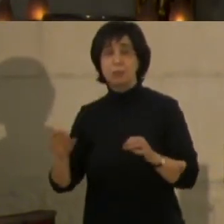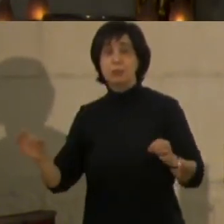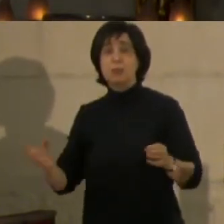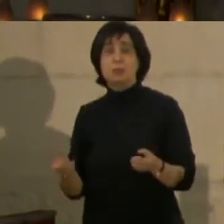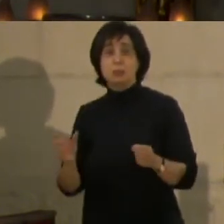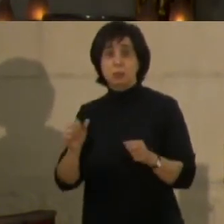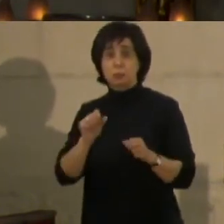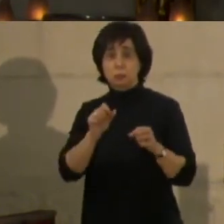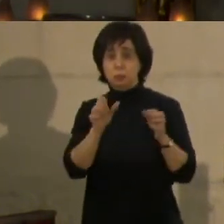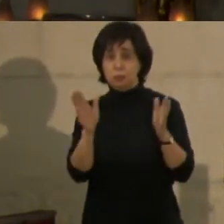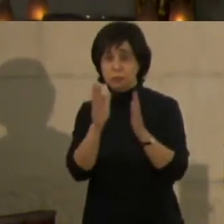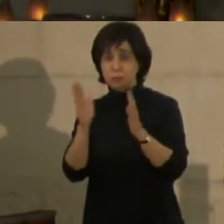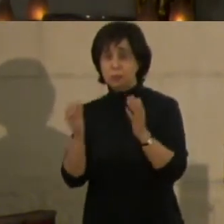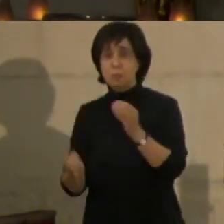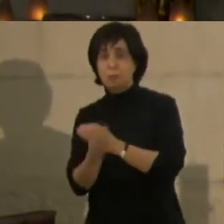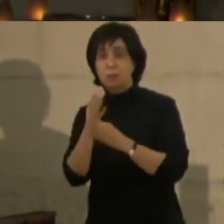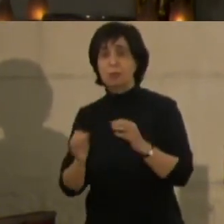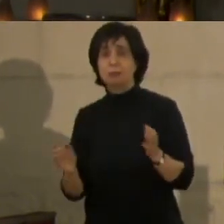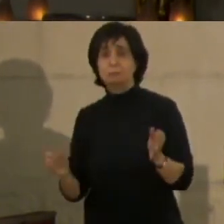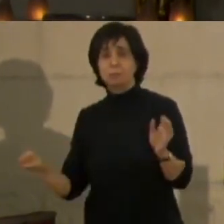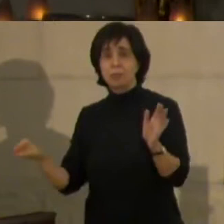Eucaristía, representa a Cristo.